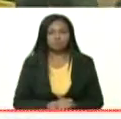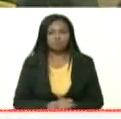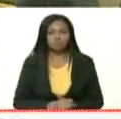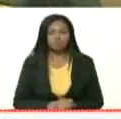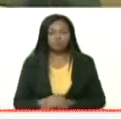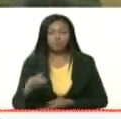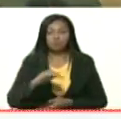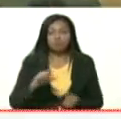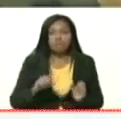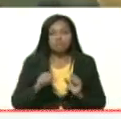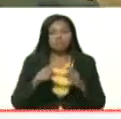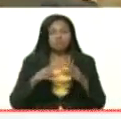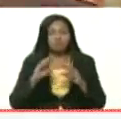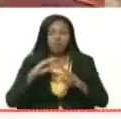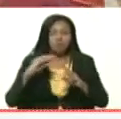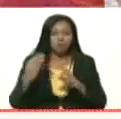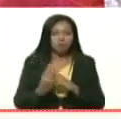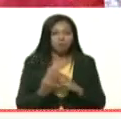Donde quepan todas las culturas,